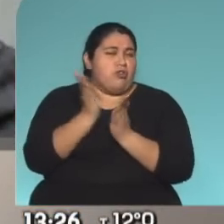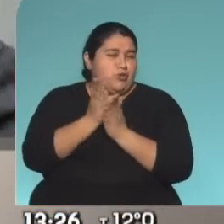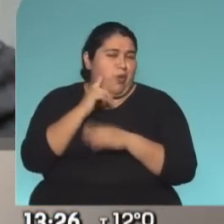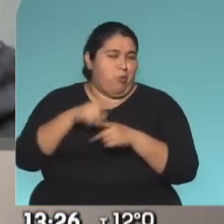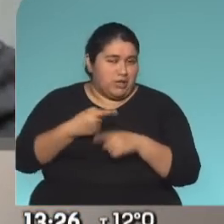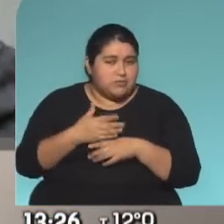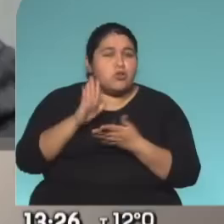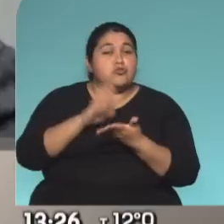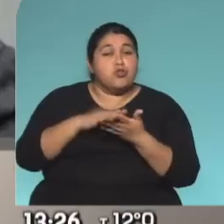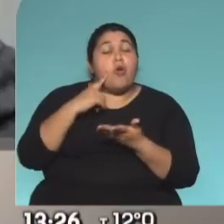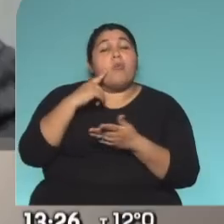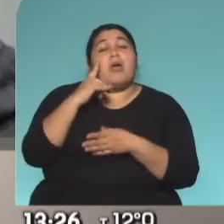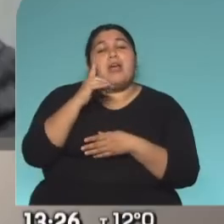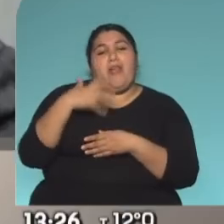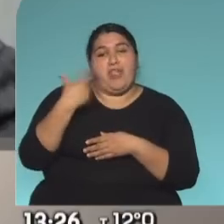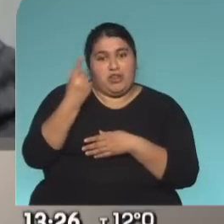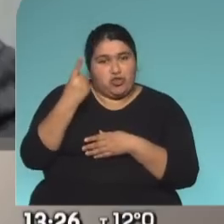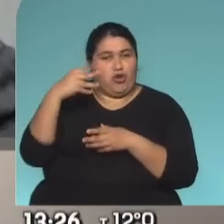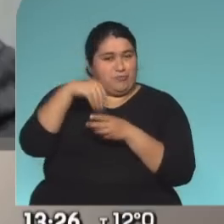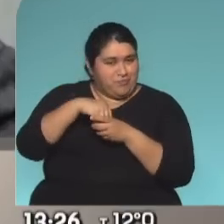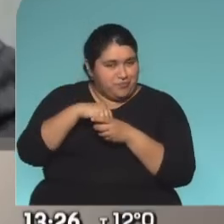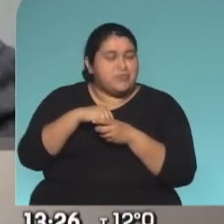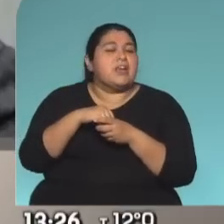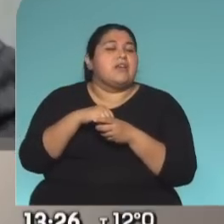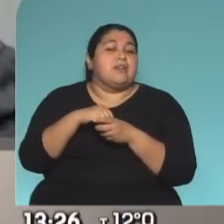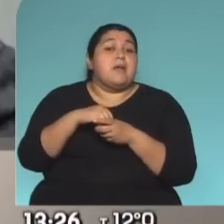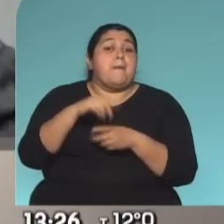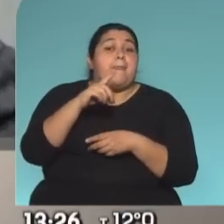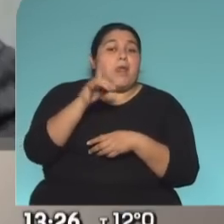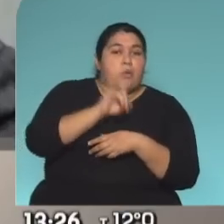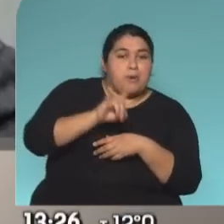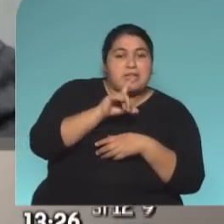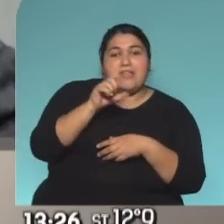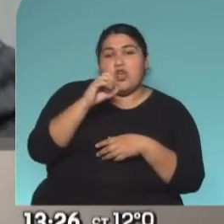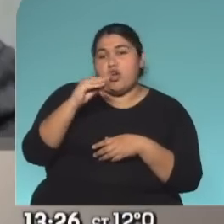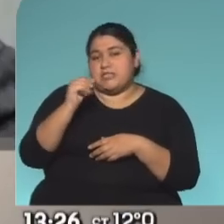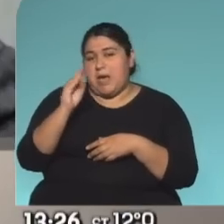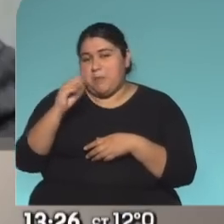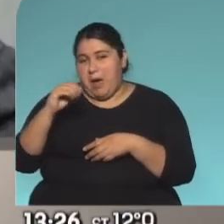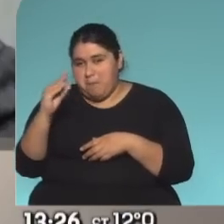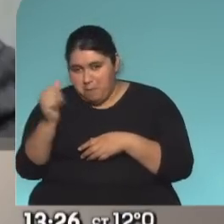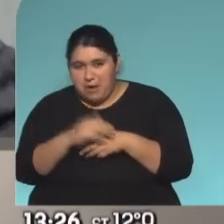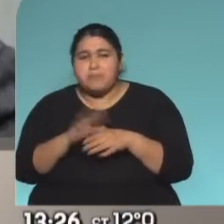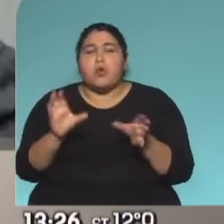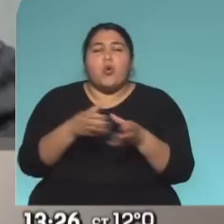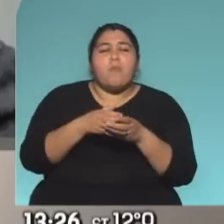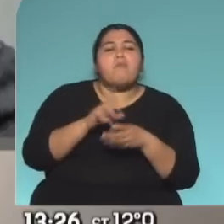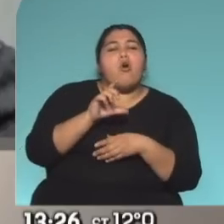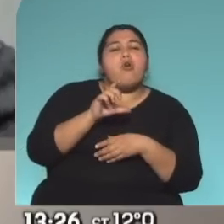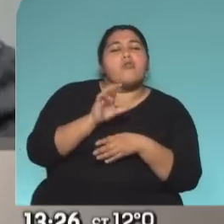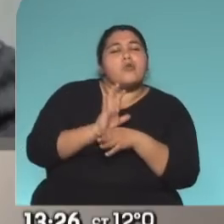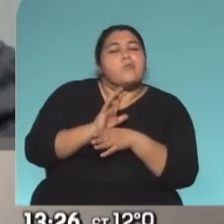Centro de Estudios Superiores y Universitarios, Universidad Mayor de San Simón en Cochabamba, columnista del diario La Razón de Bolivia y su campo de